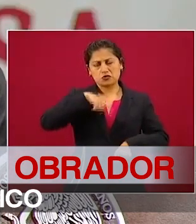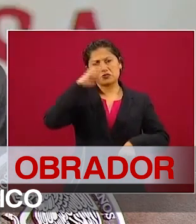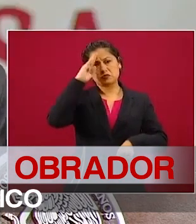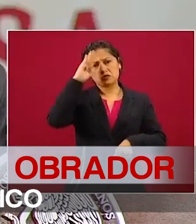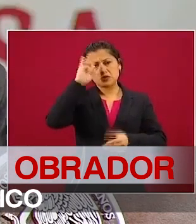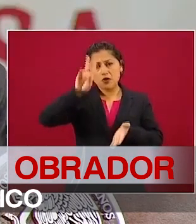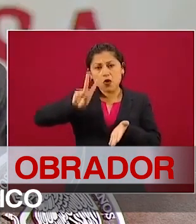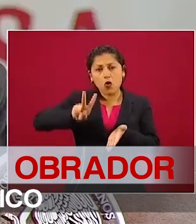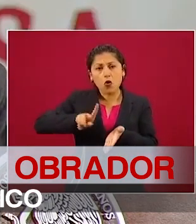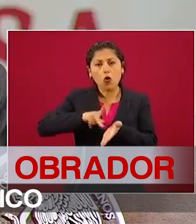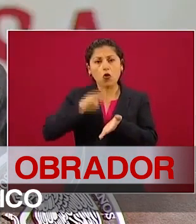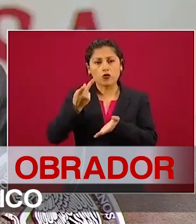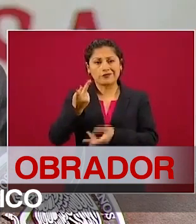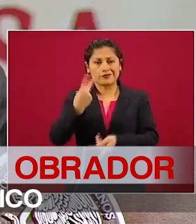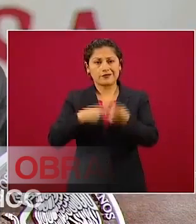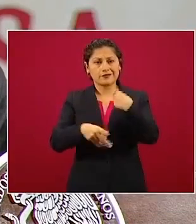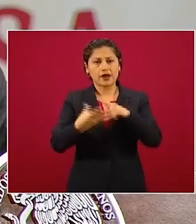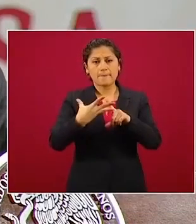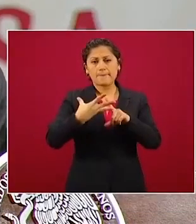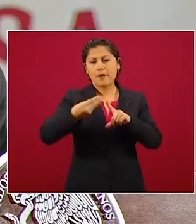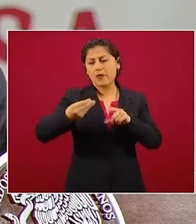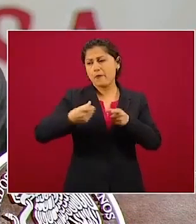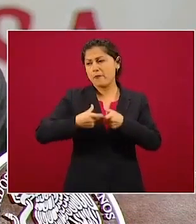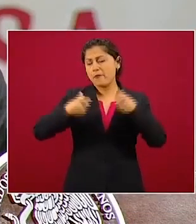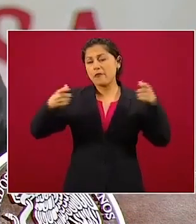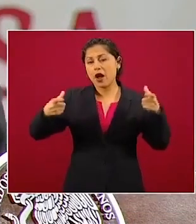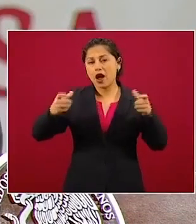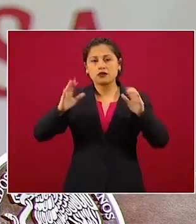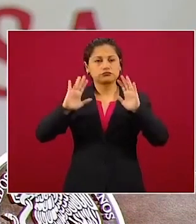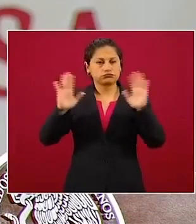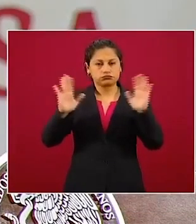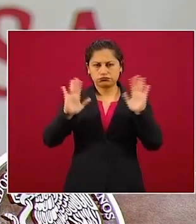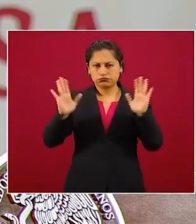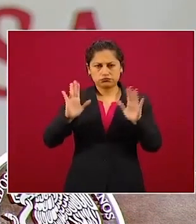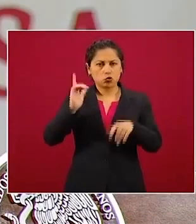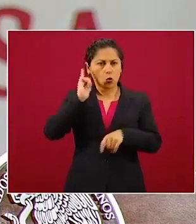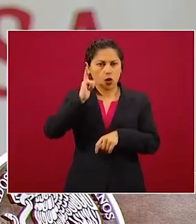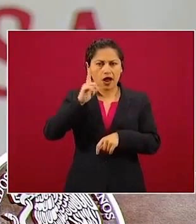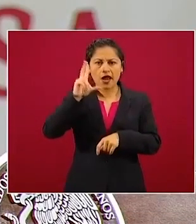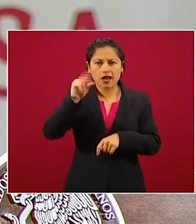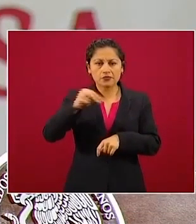luego, tenemos que cuidar que esto no suceda y